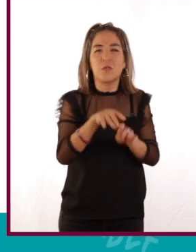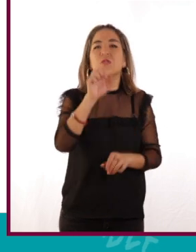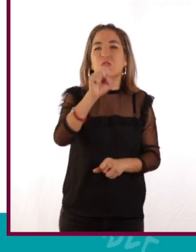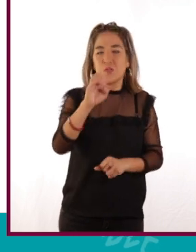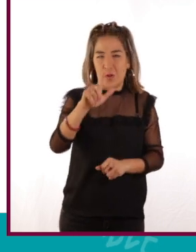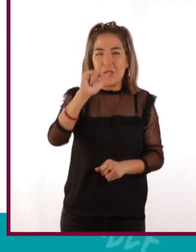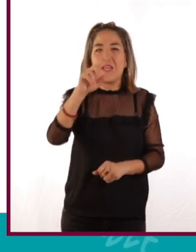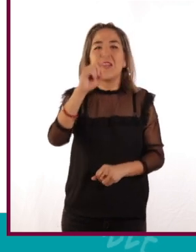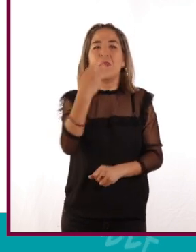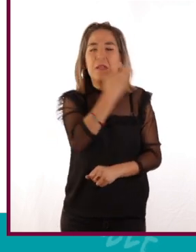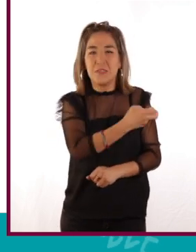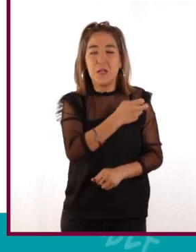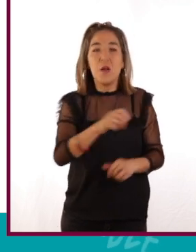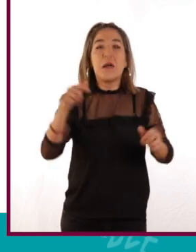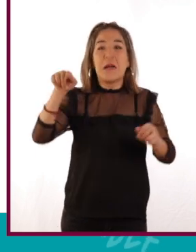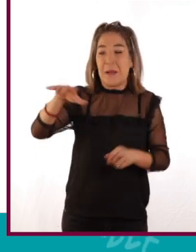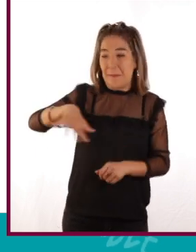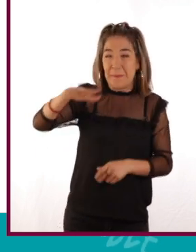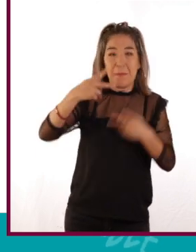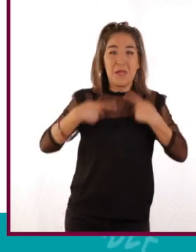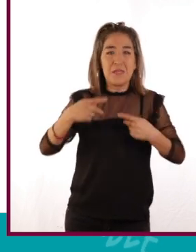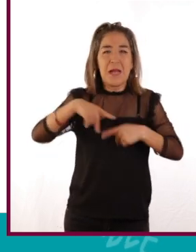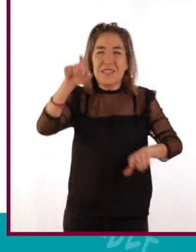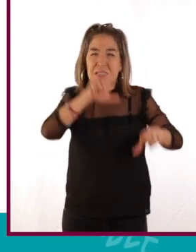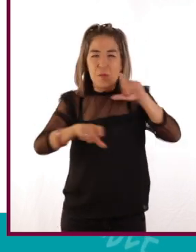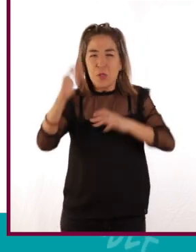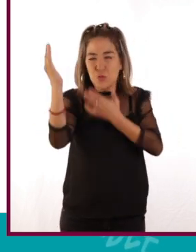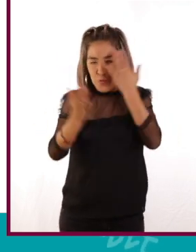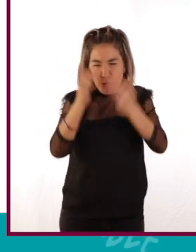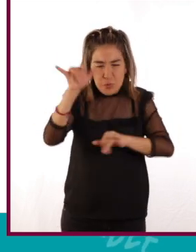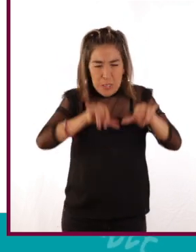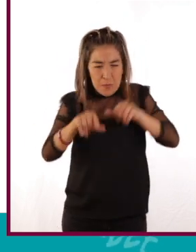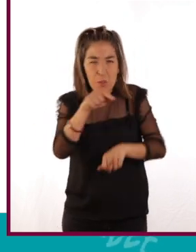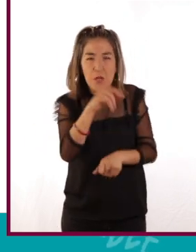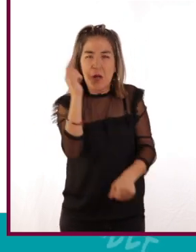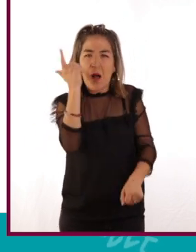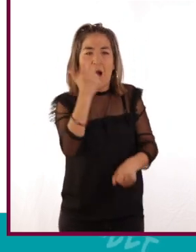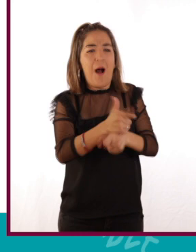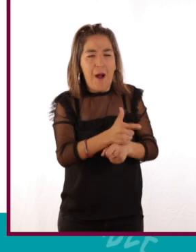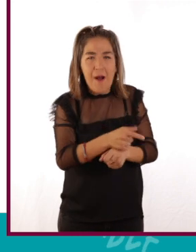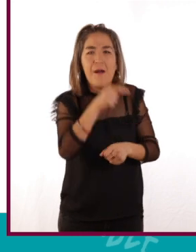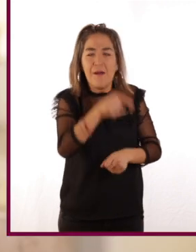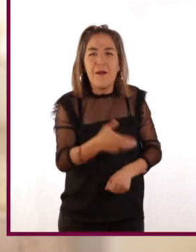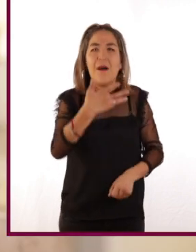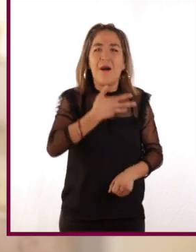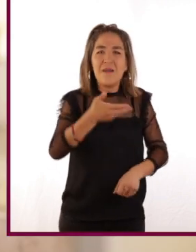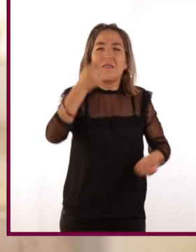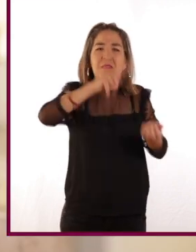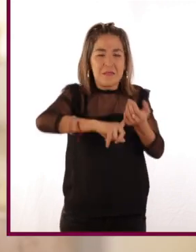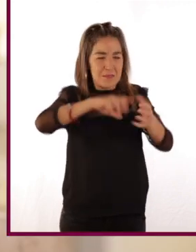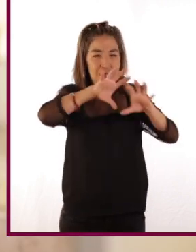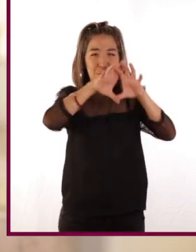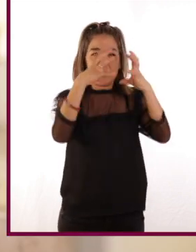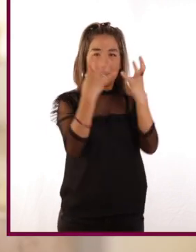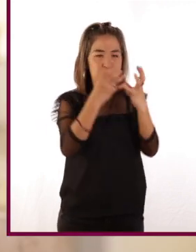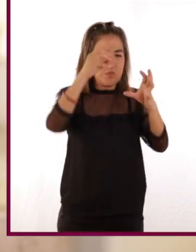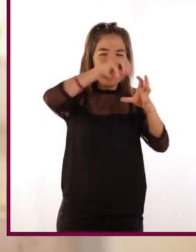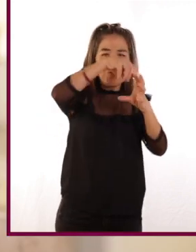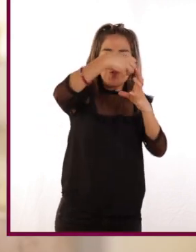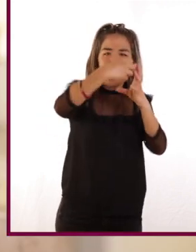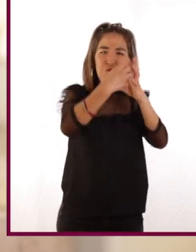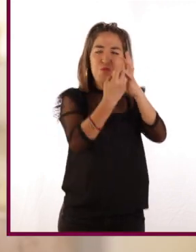como cosas como sólidos. Y además los químicos más recientemente obviamente se dieron cuenta que hay muchas